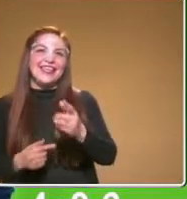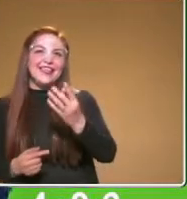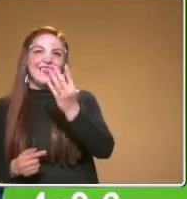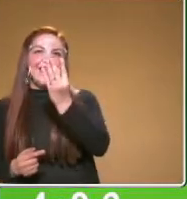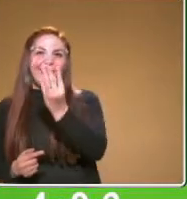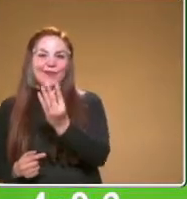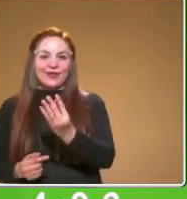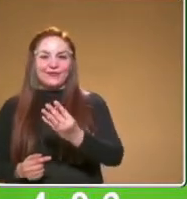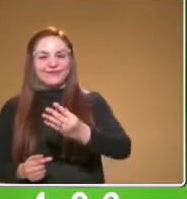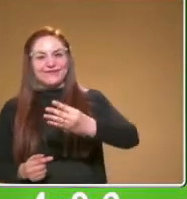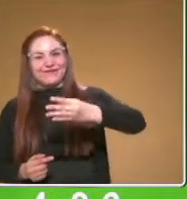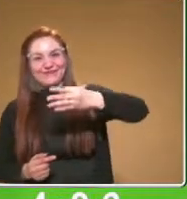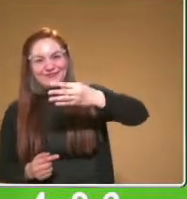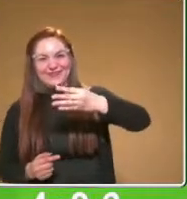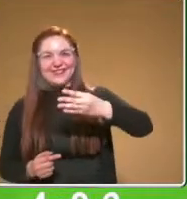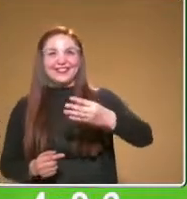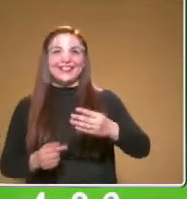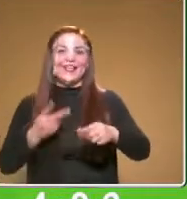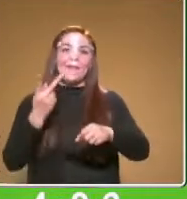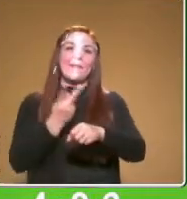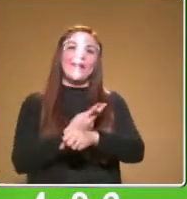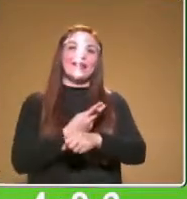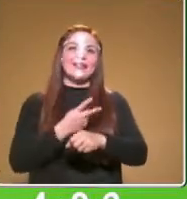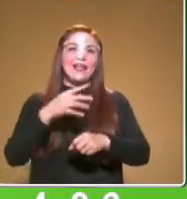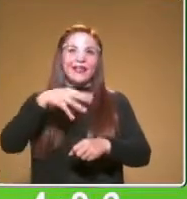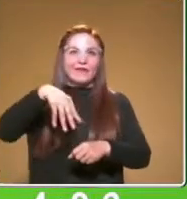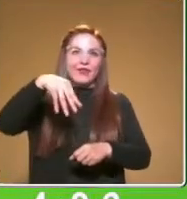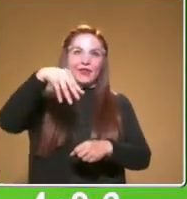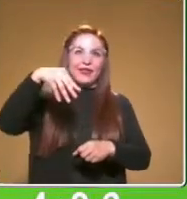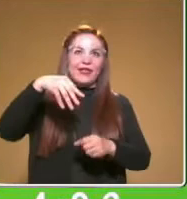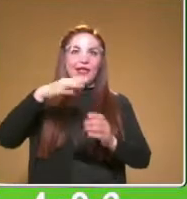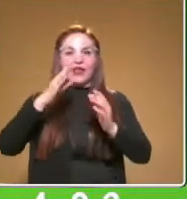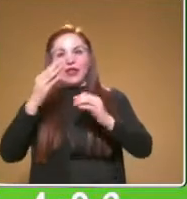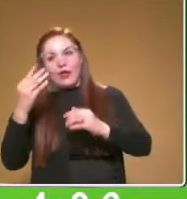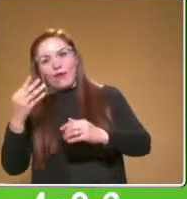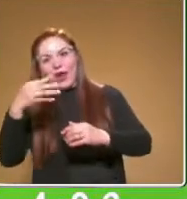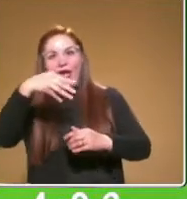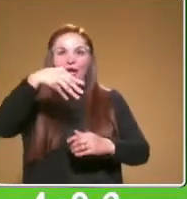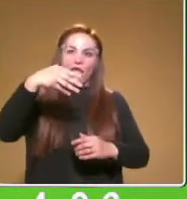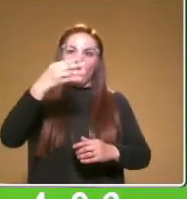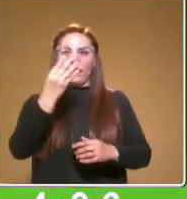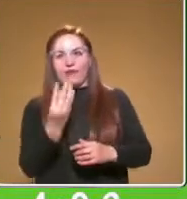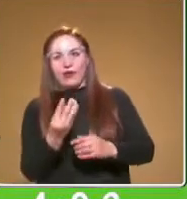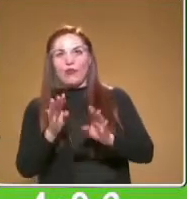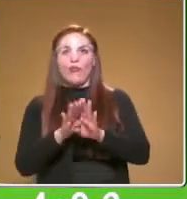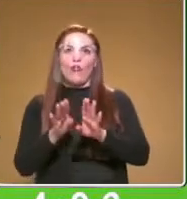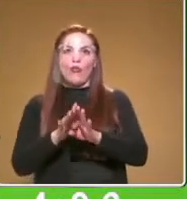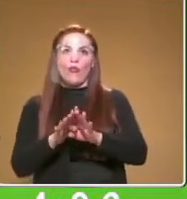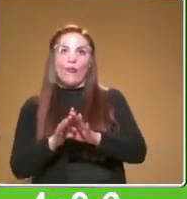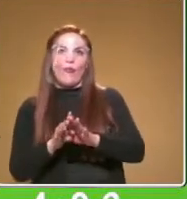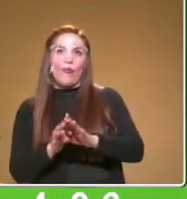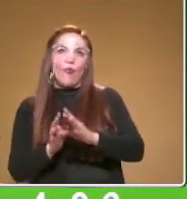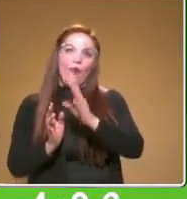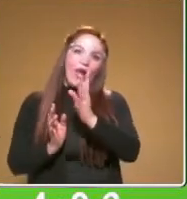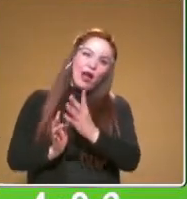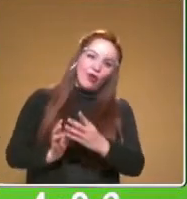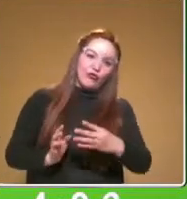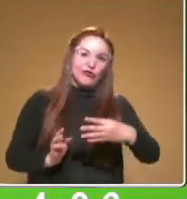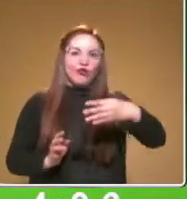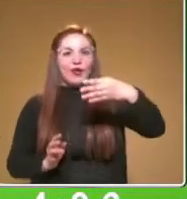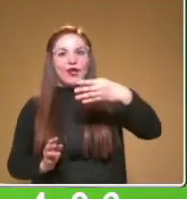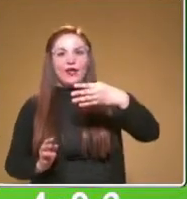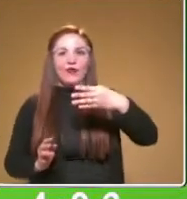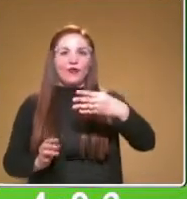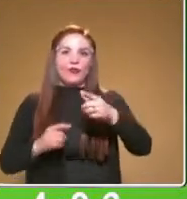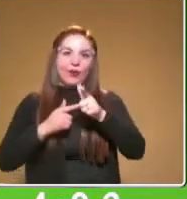nomás me queda, ¿qué pasaría si ese fantasmita no queda así como que ni a un lado? Ni queda hacia abajo, sino quedara como que al otro lado, o sea, como si